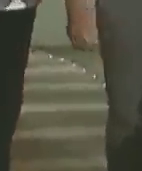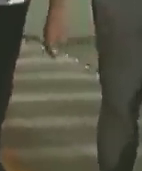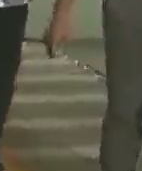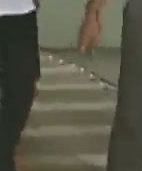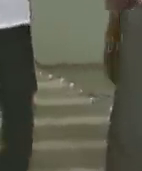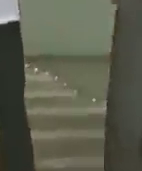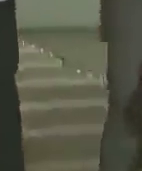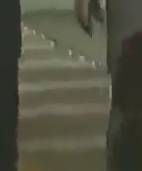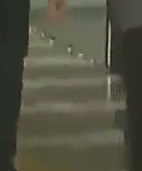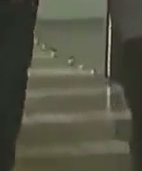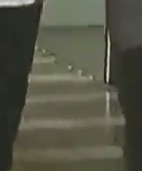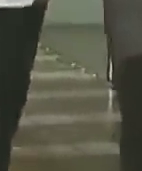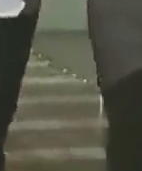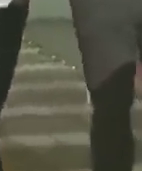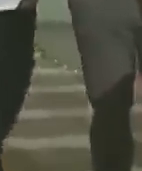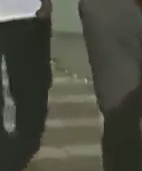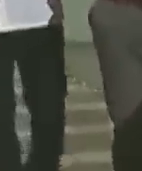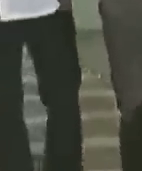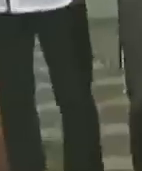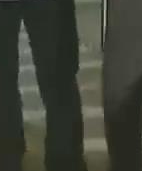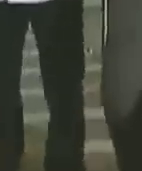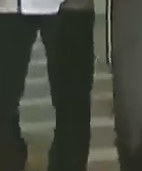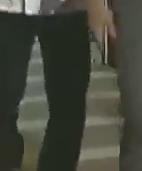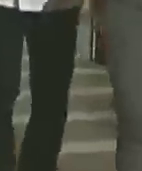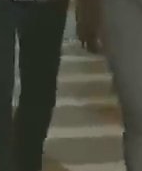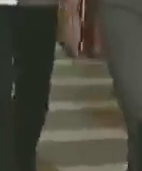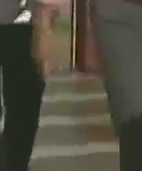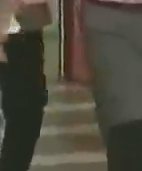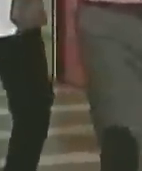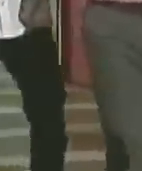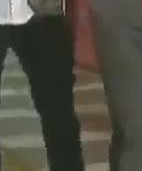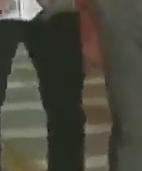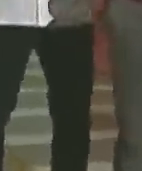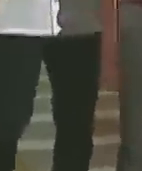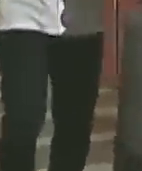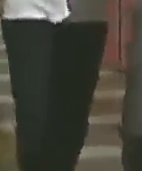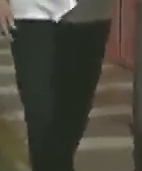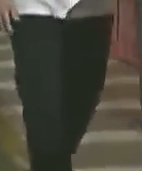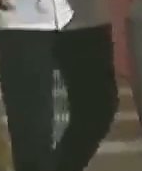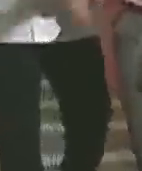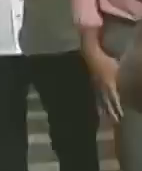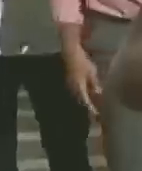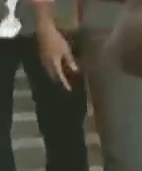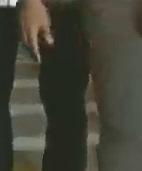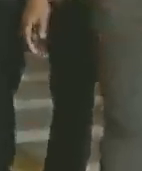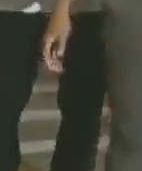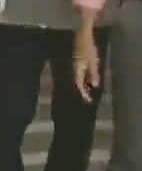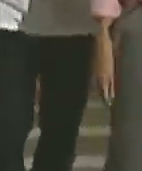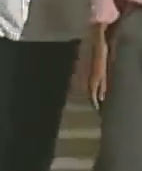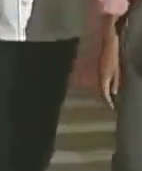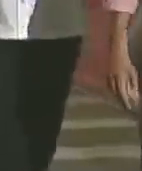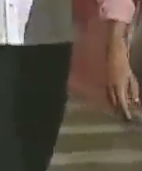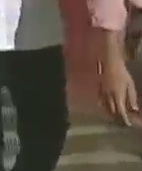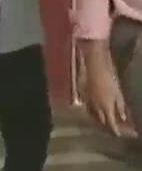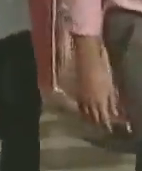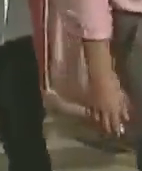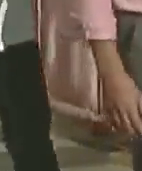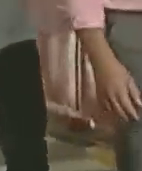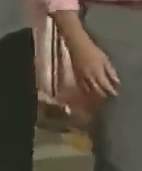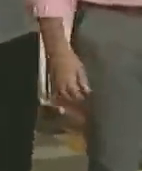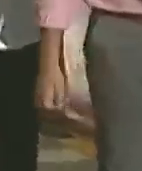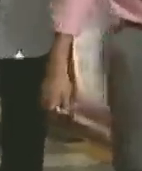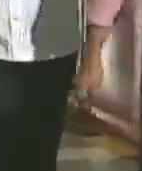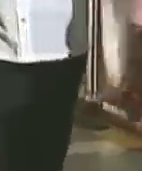cuarto congreso de la clase obrera de los consejos productivos de trabajadores y trabajadoras. Llega en este momento